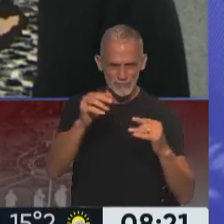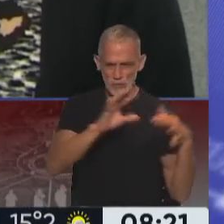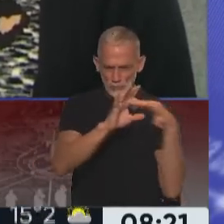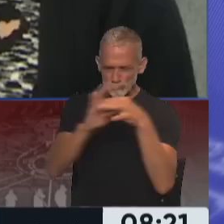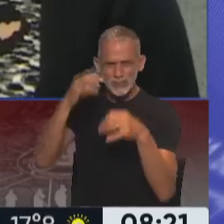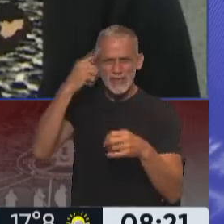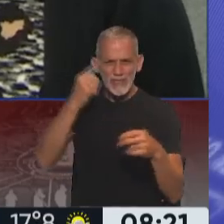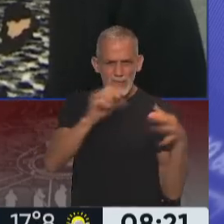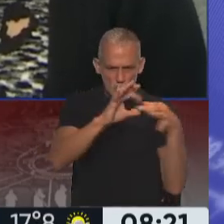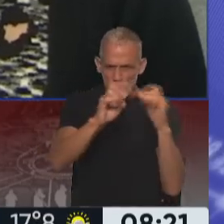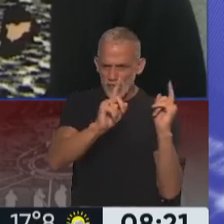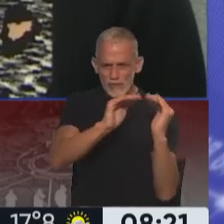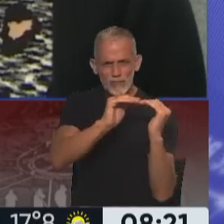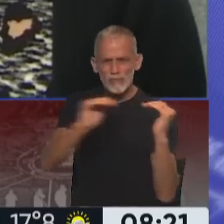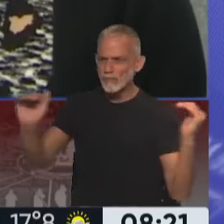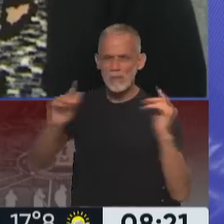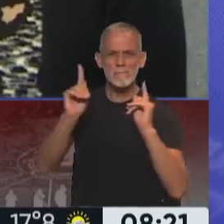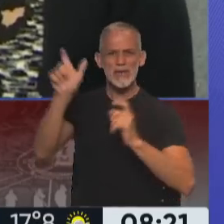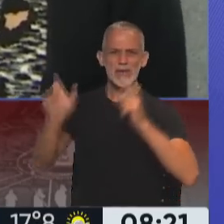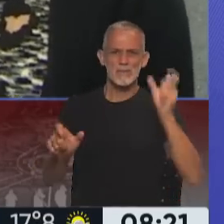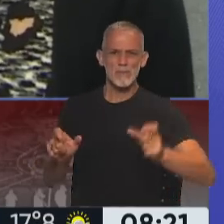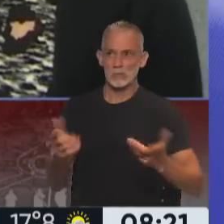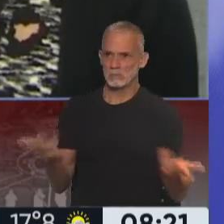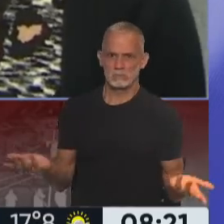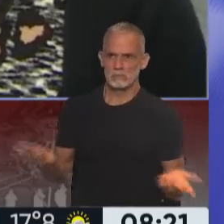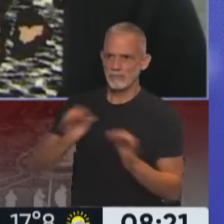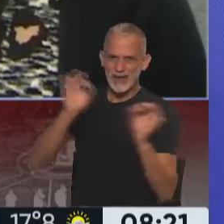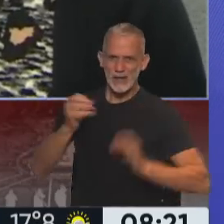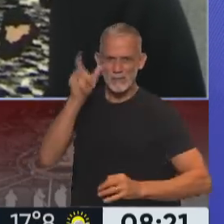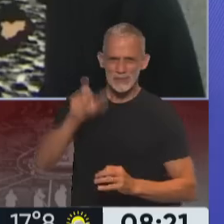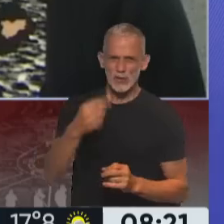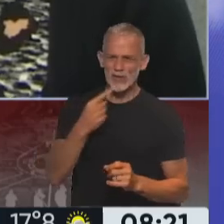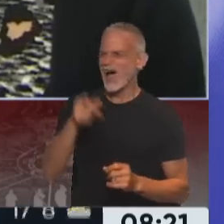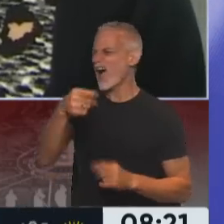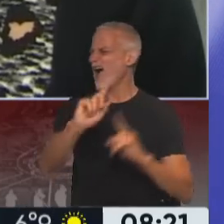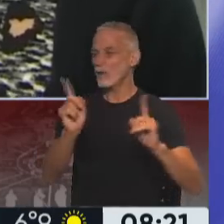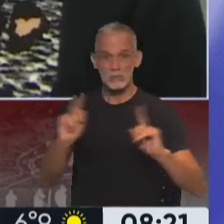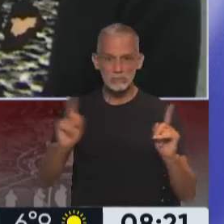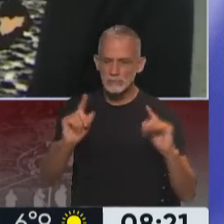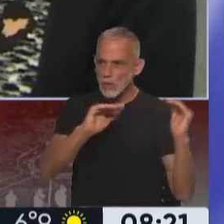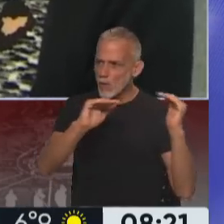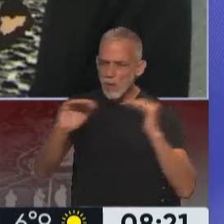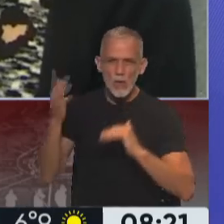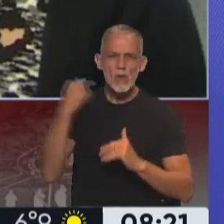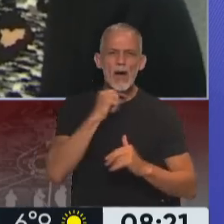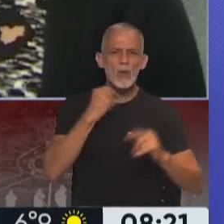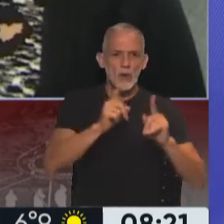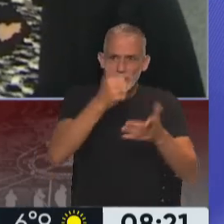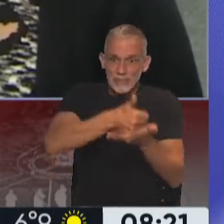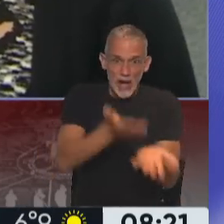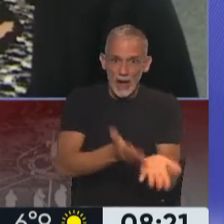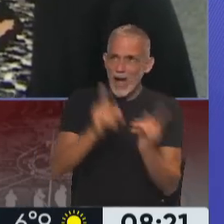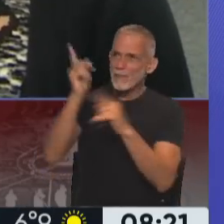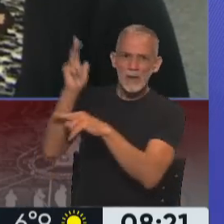con sus ideales y con su forma de ser. No vas a encontrar a nadie que te diga otra cosa, es lo mismo que era cuando estaba acá. Lo